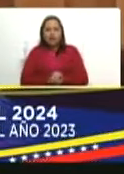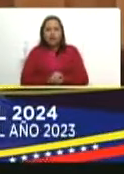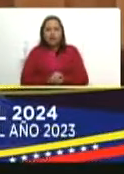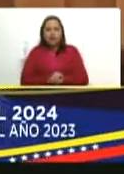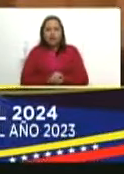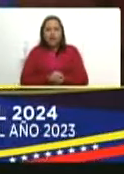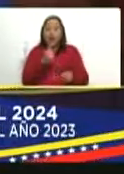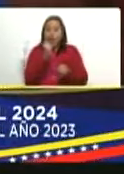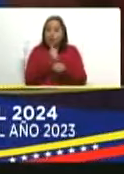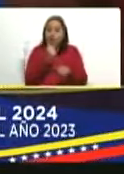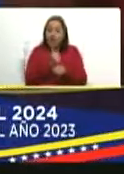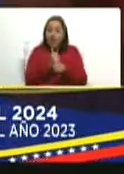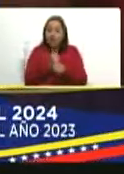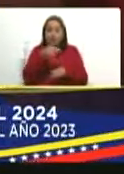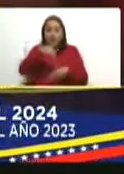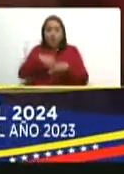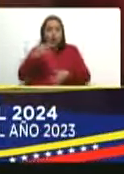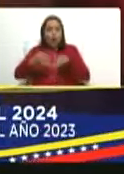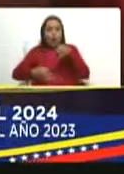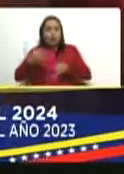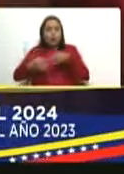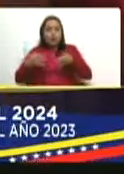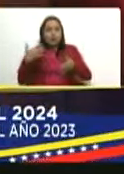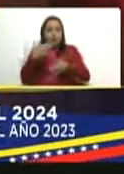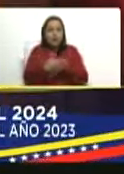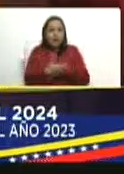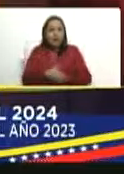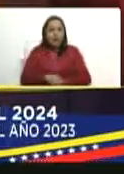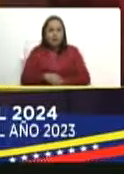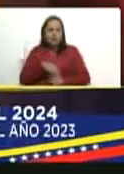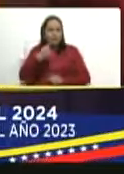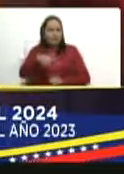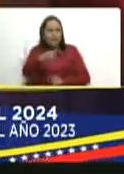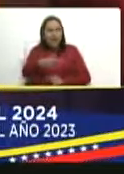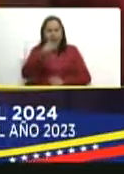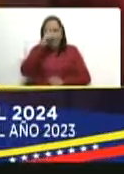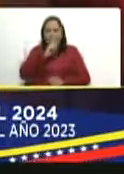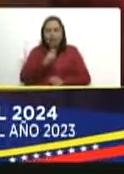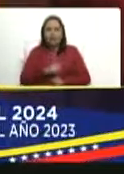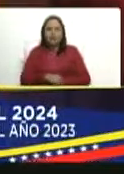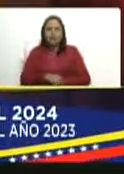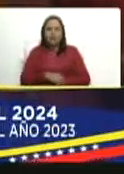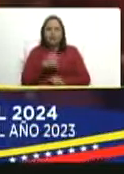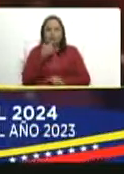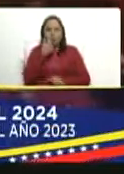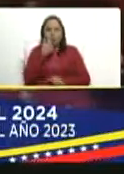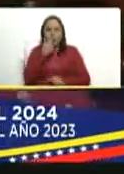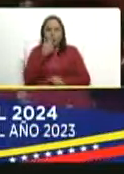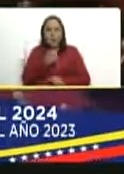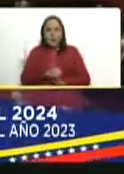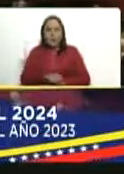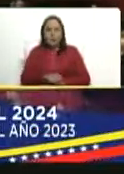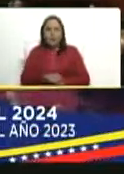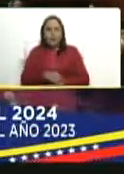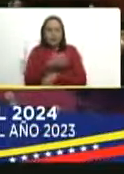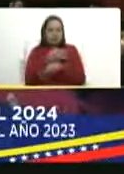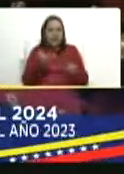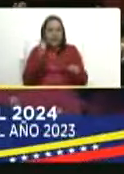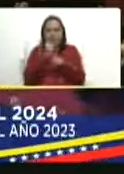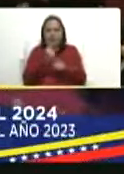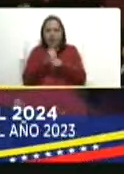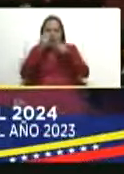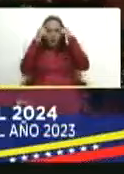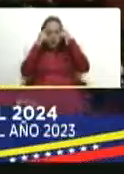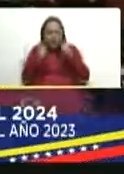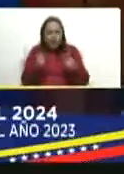construcción del Poder Judicial durante varios periodos de su trabajo esmerado,